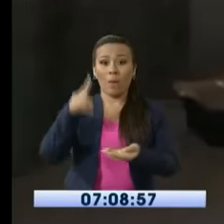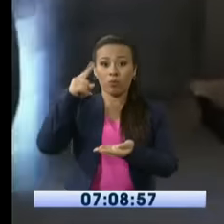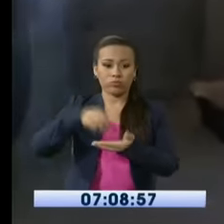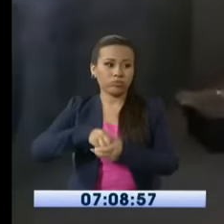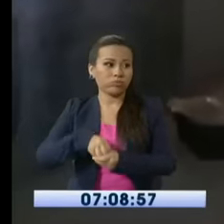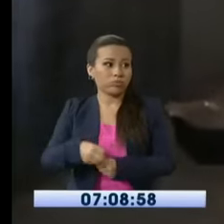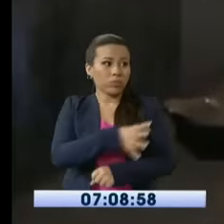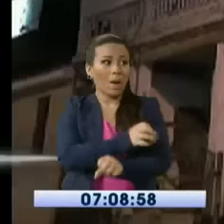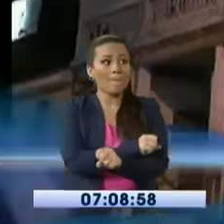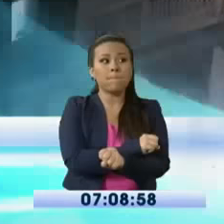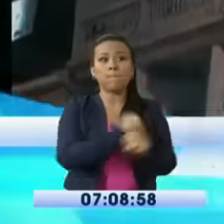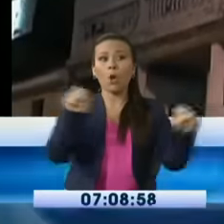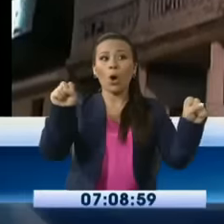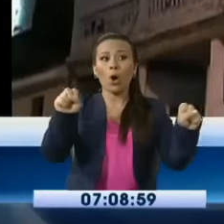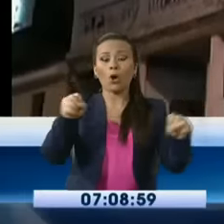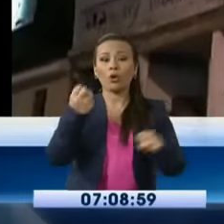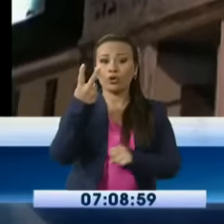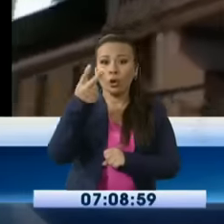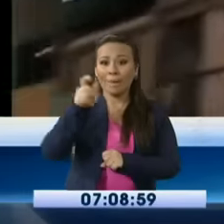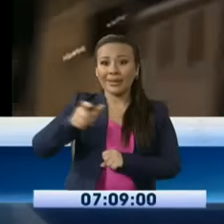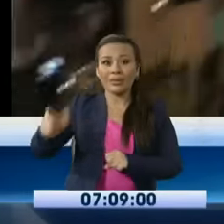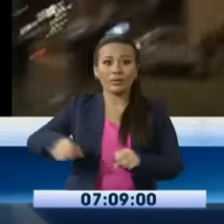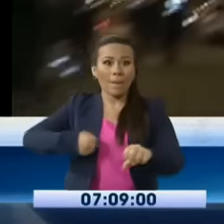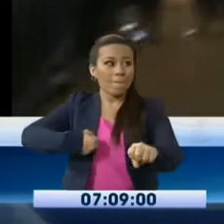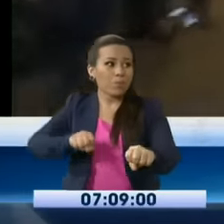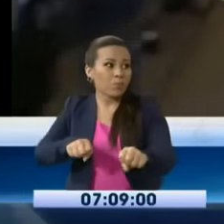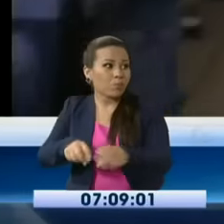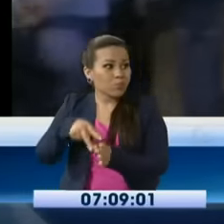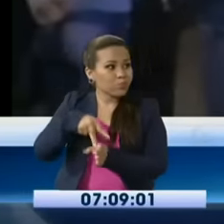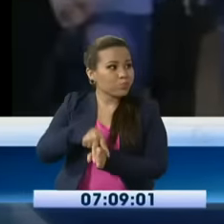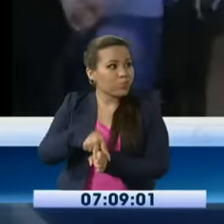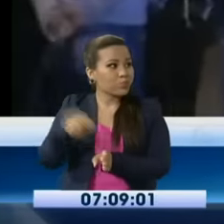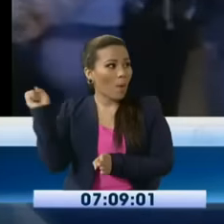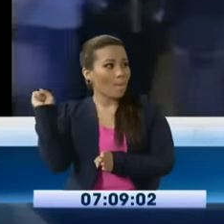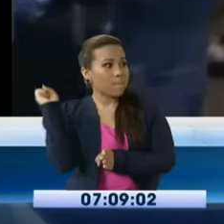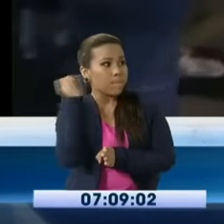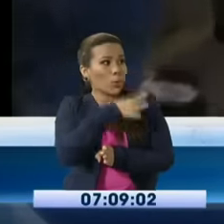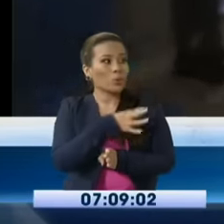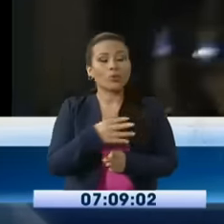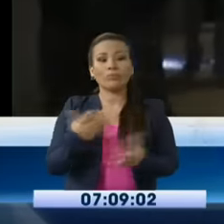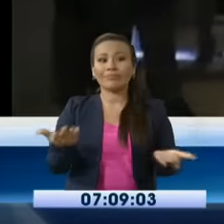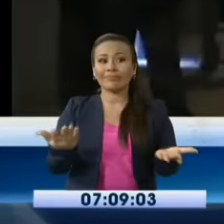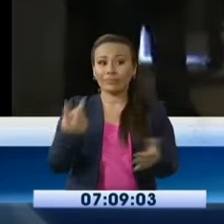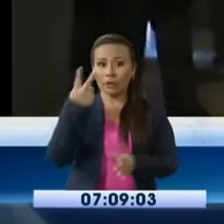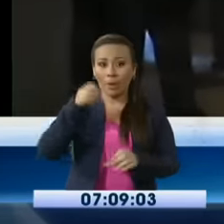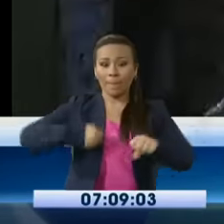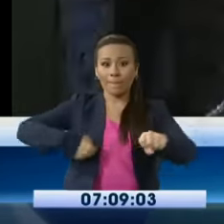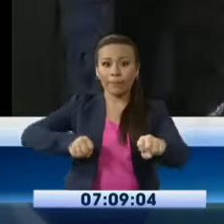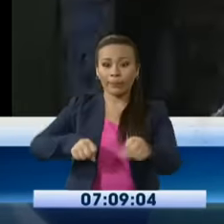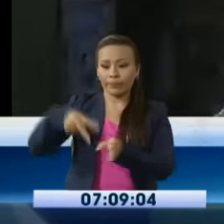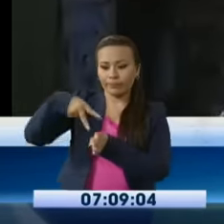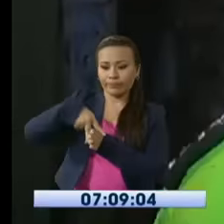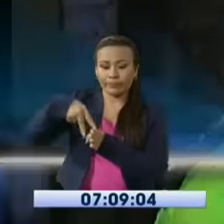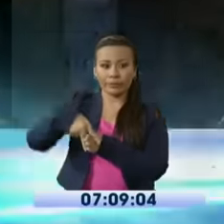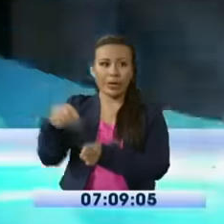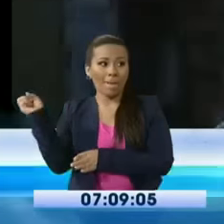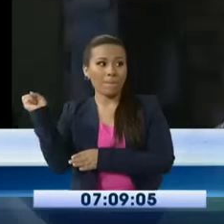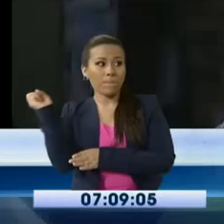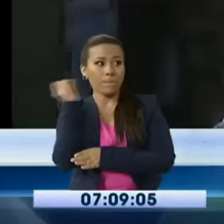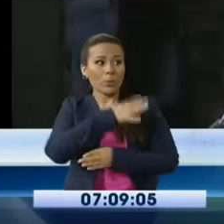lanzado presumiblemente por 2 sujetos desde una moto. 2 personas en moto habrían lanzado un